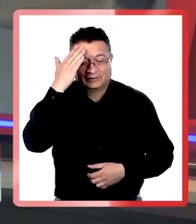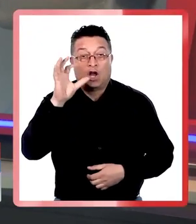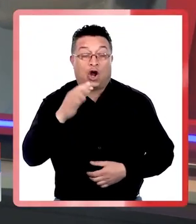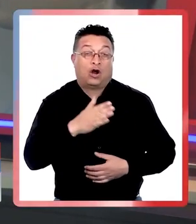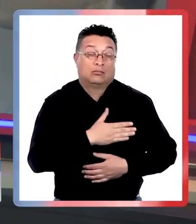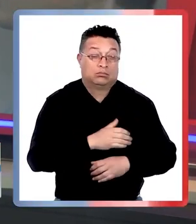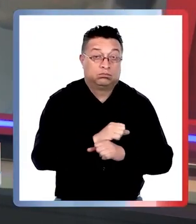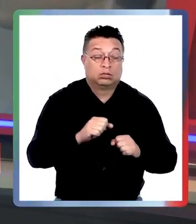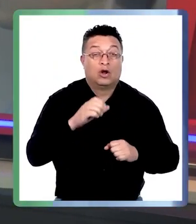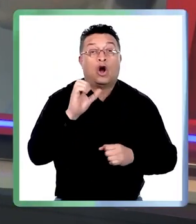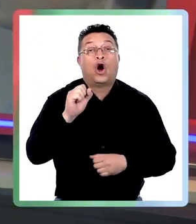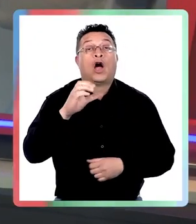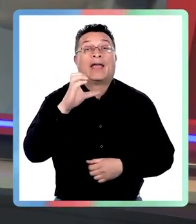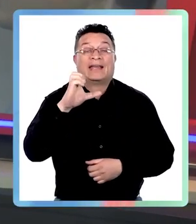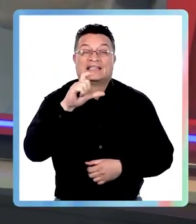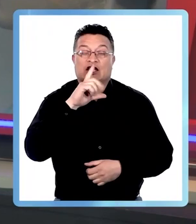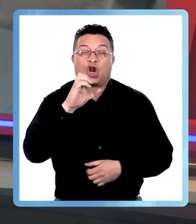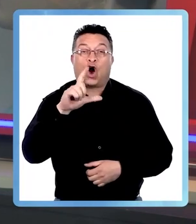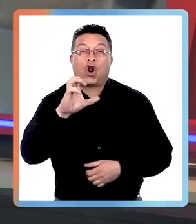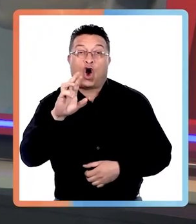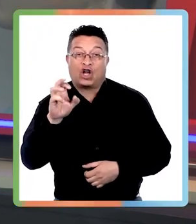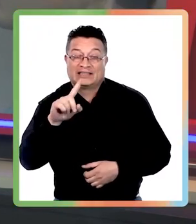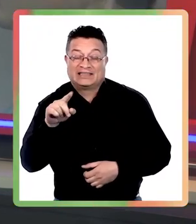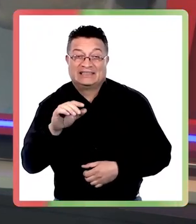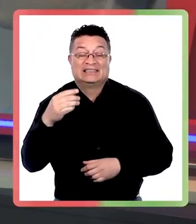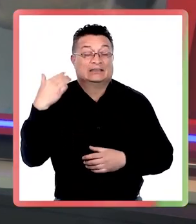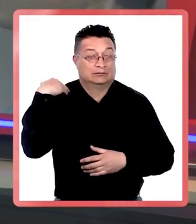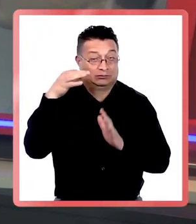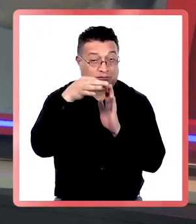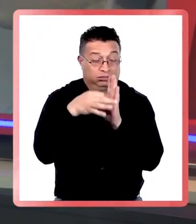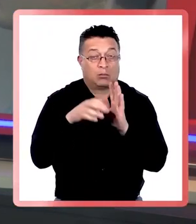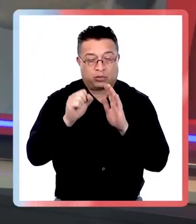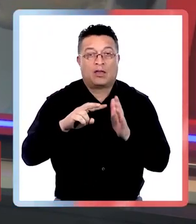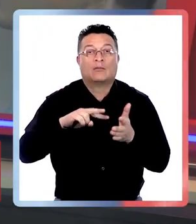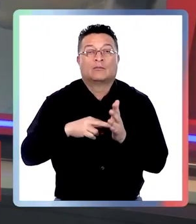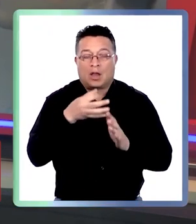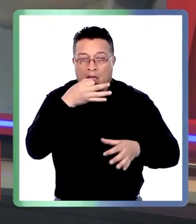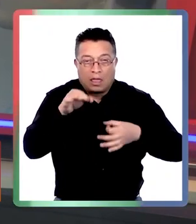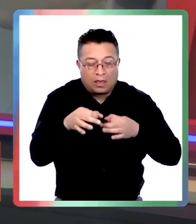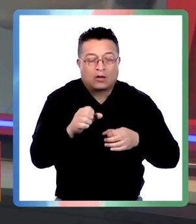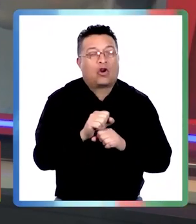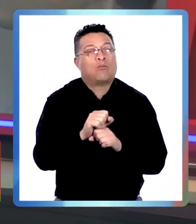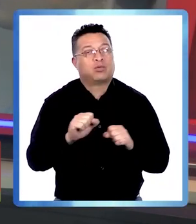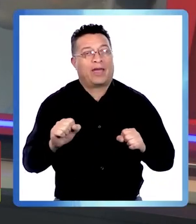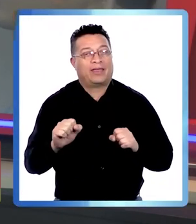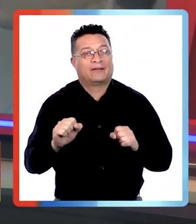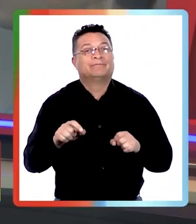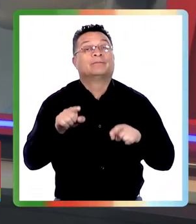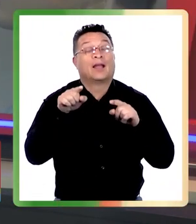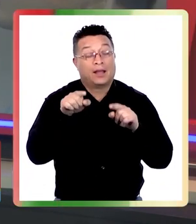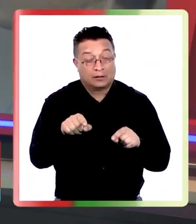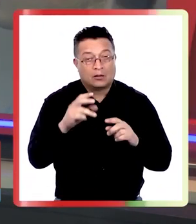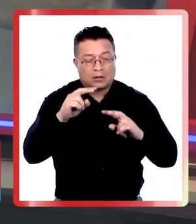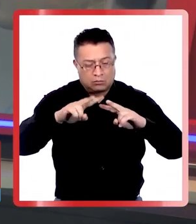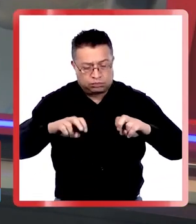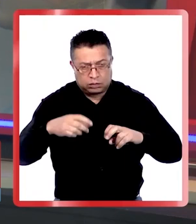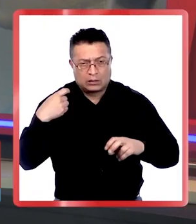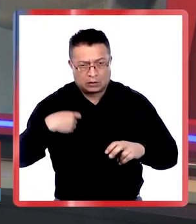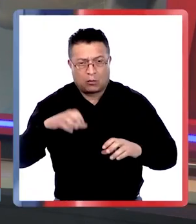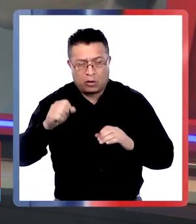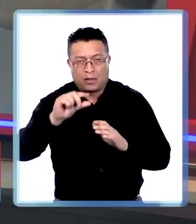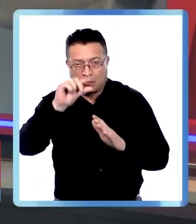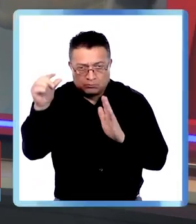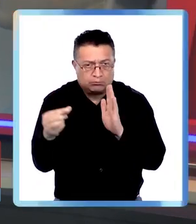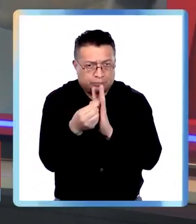lateral amiotrófica pueden alterar la capacidad del habla. En Estados Unidos, un grupo de investigadores han conseguido colocar implantes